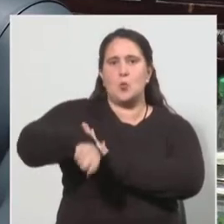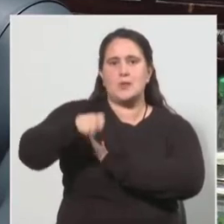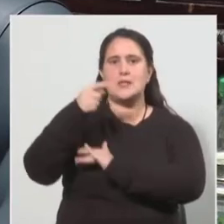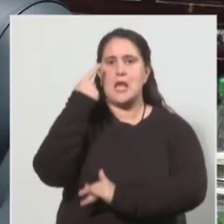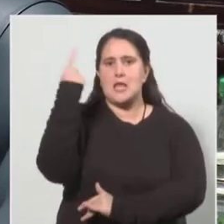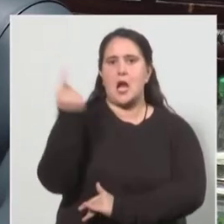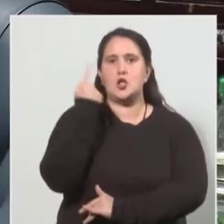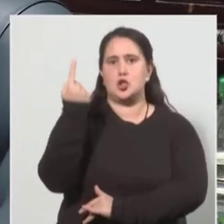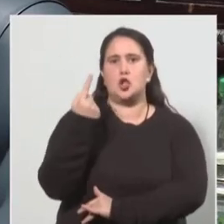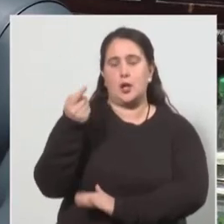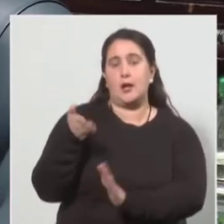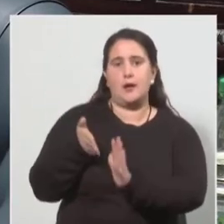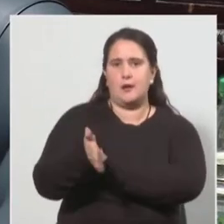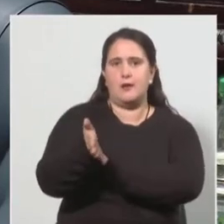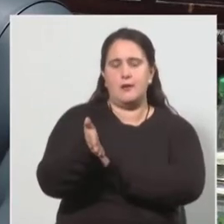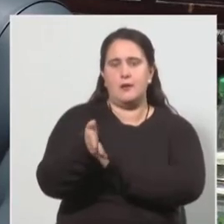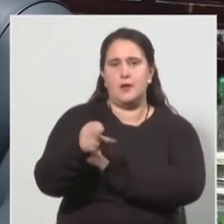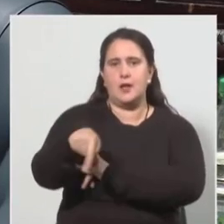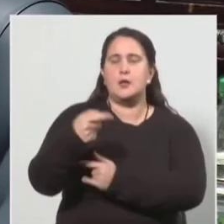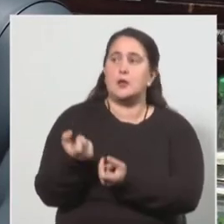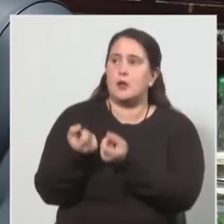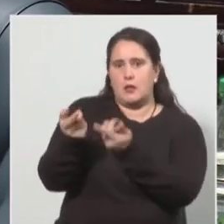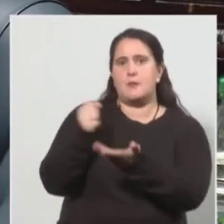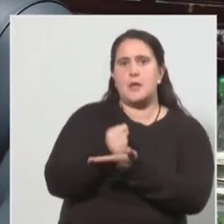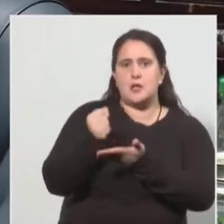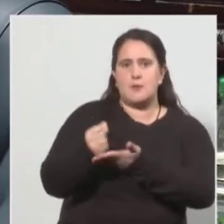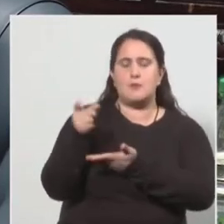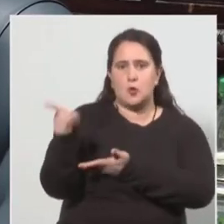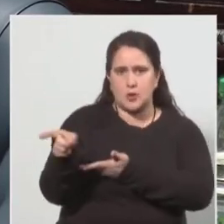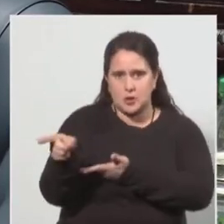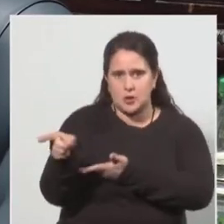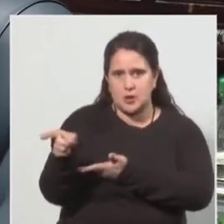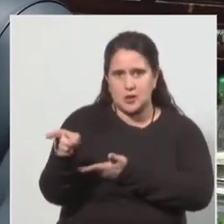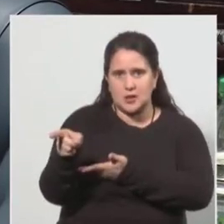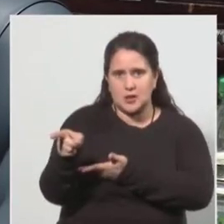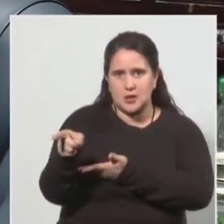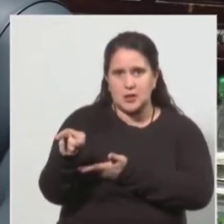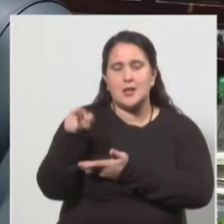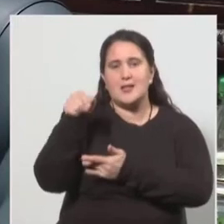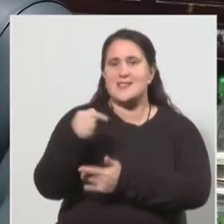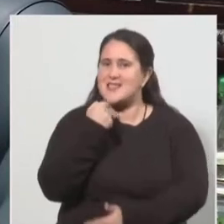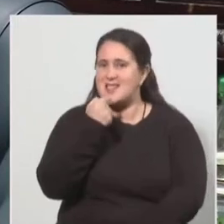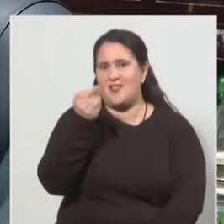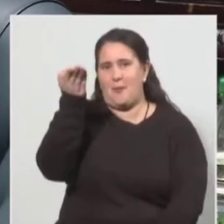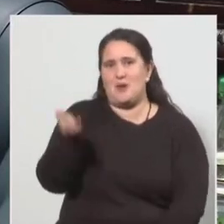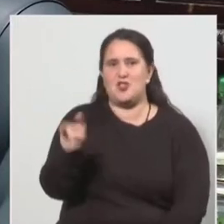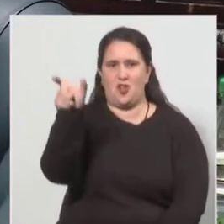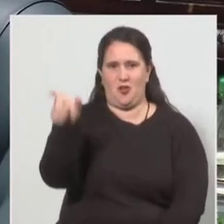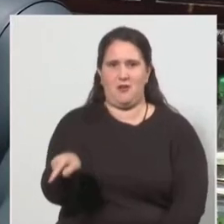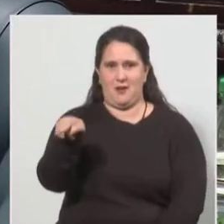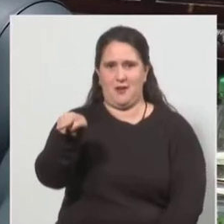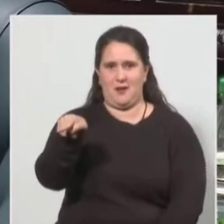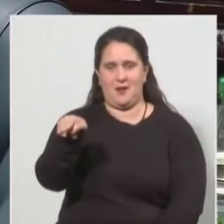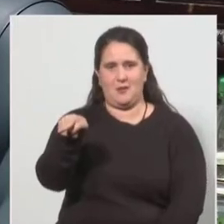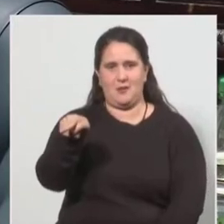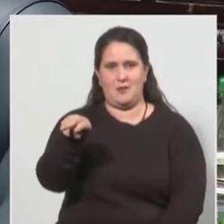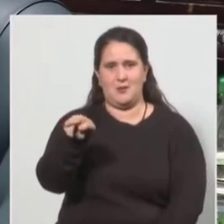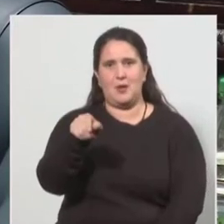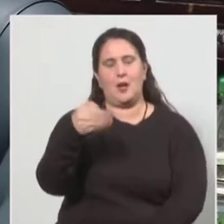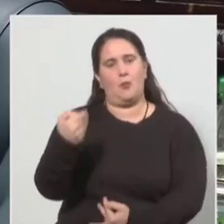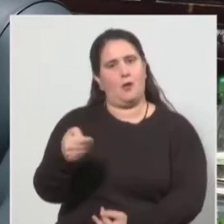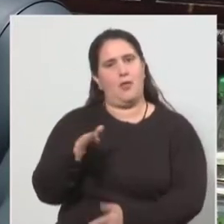justicia internacional y la expedición del pasaporte fue funcional a ese